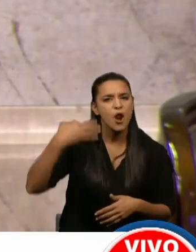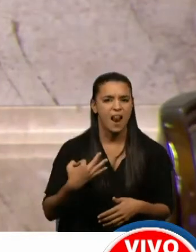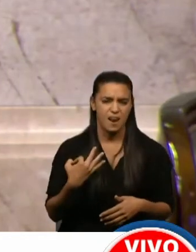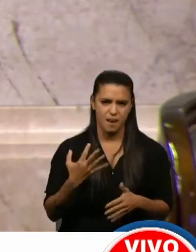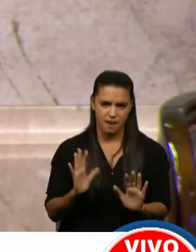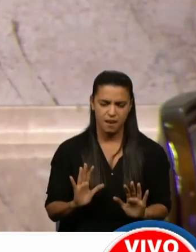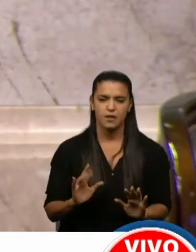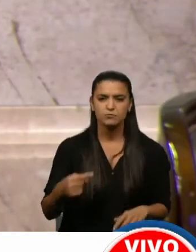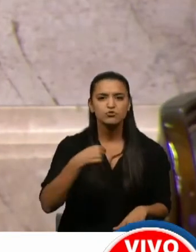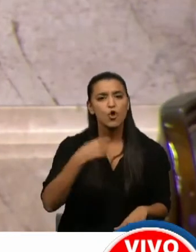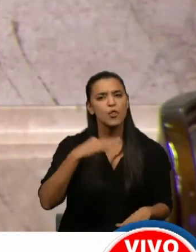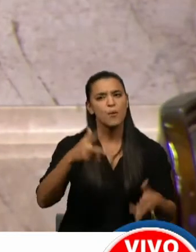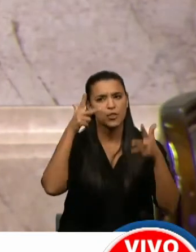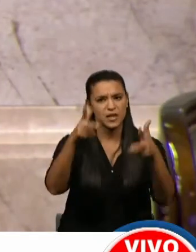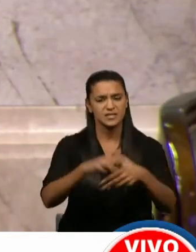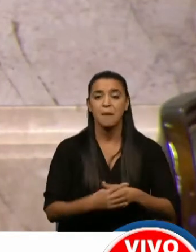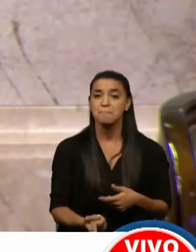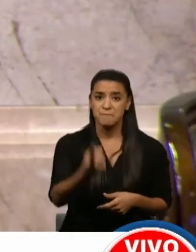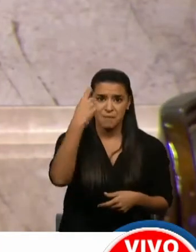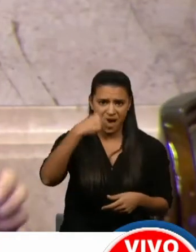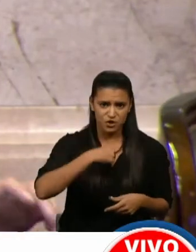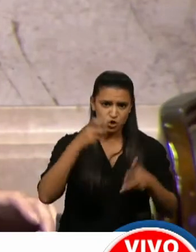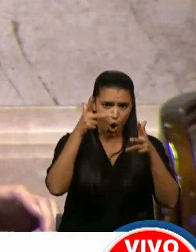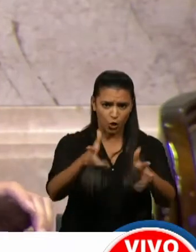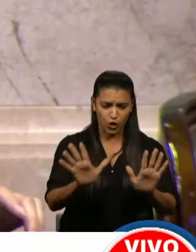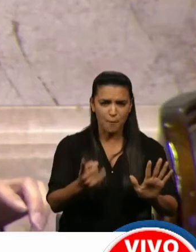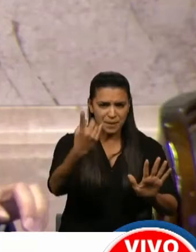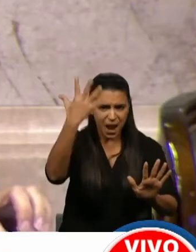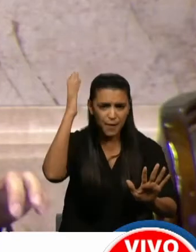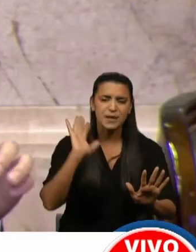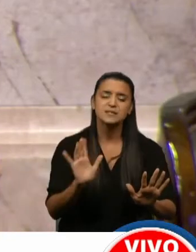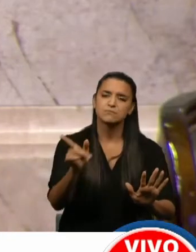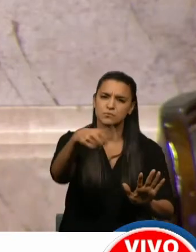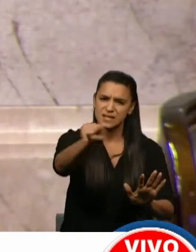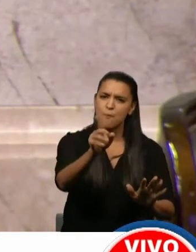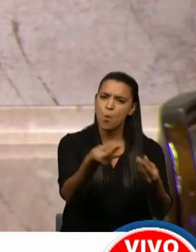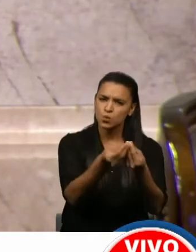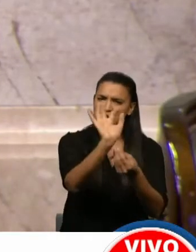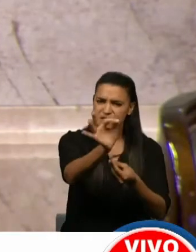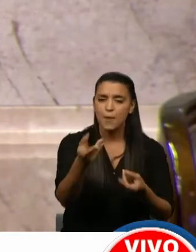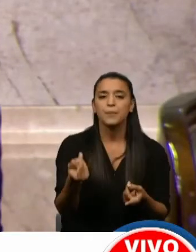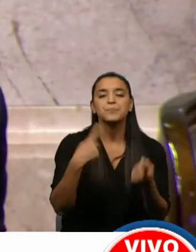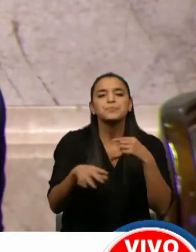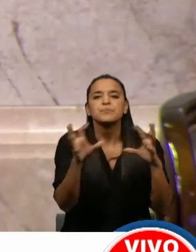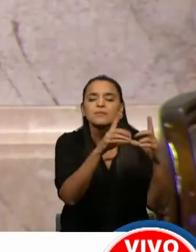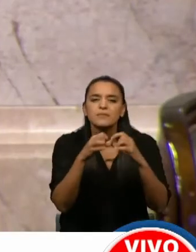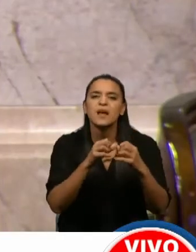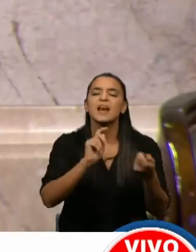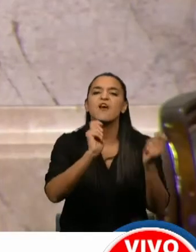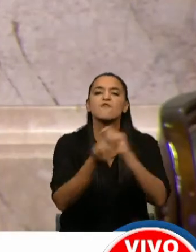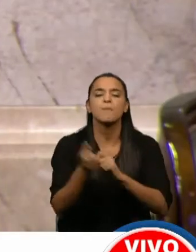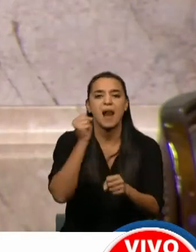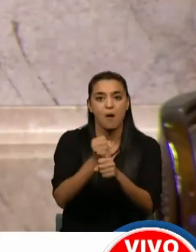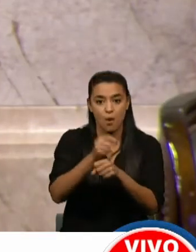ético. Y esto lo tengo que decir, es la primera vez que lo digo, creo que muchos lo saben. Cuando se estaba discutiendo la reforma laboral